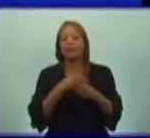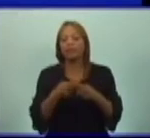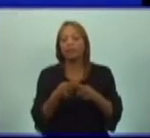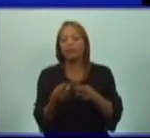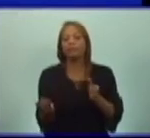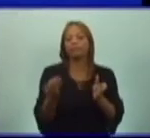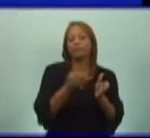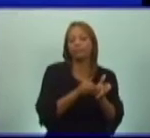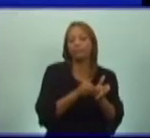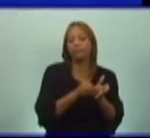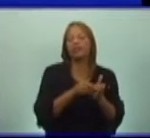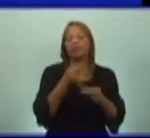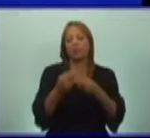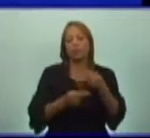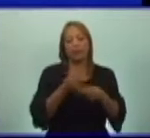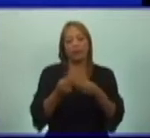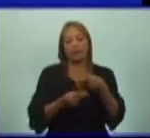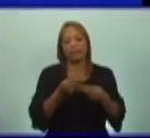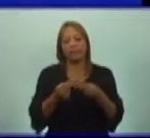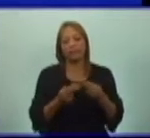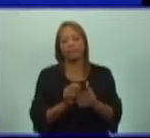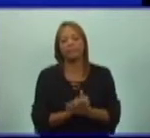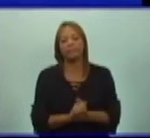el informe escrito.